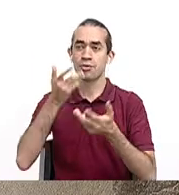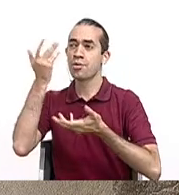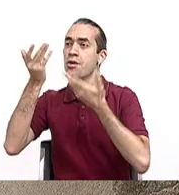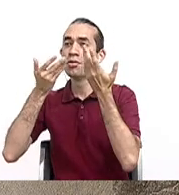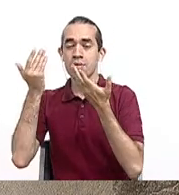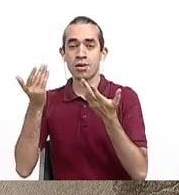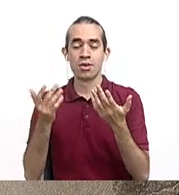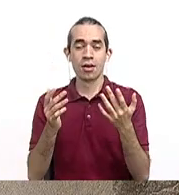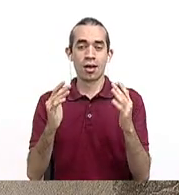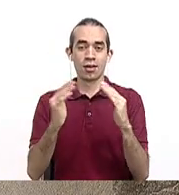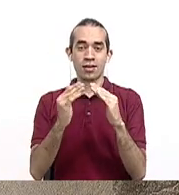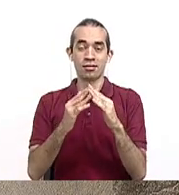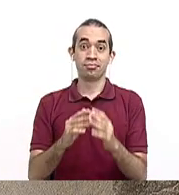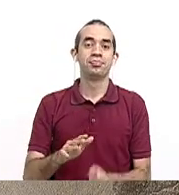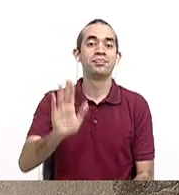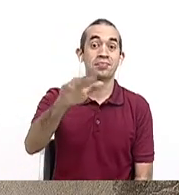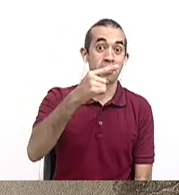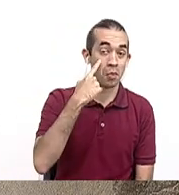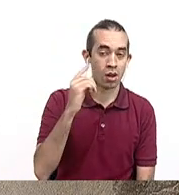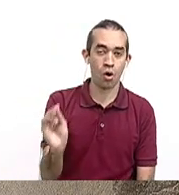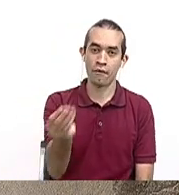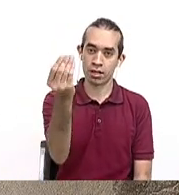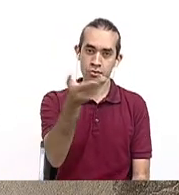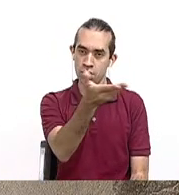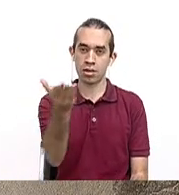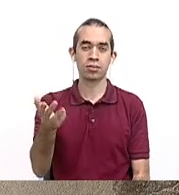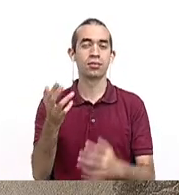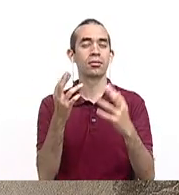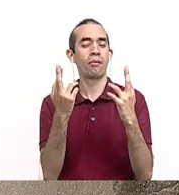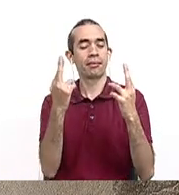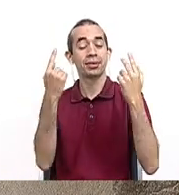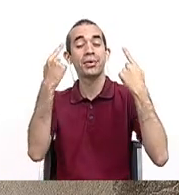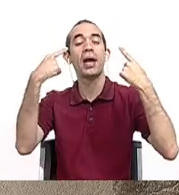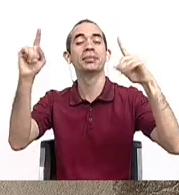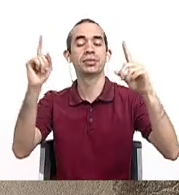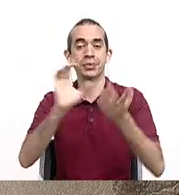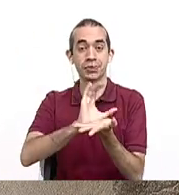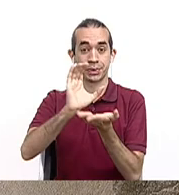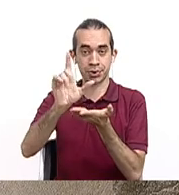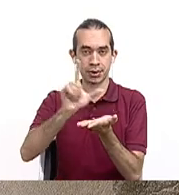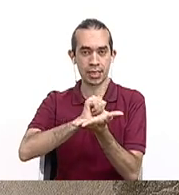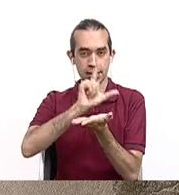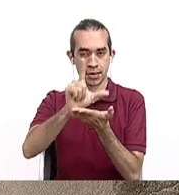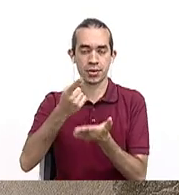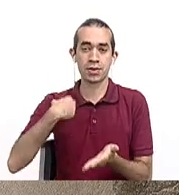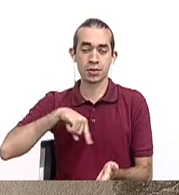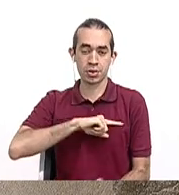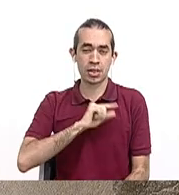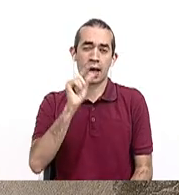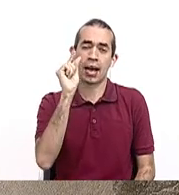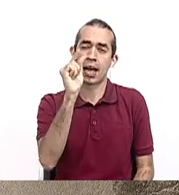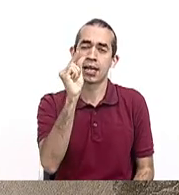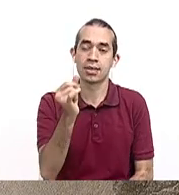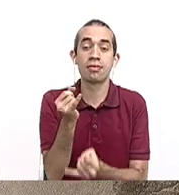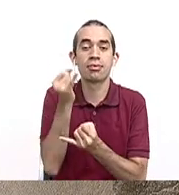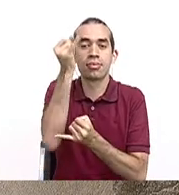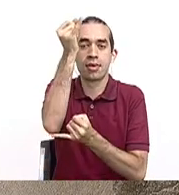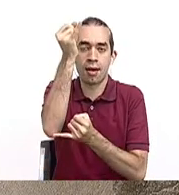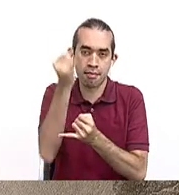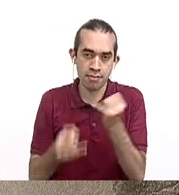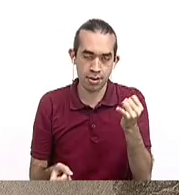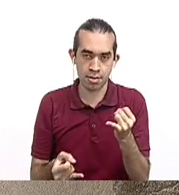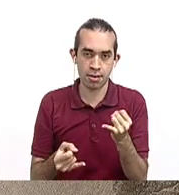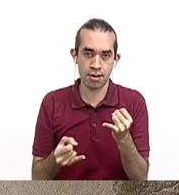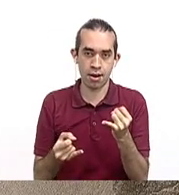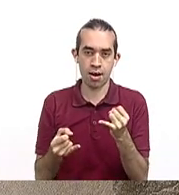para las muchachas y muchachos mucho éxito por supuesto en este curso estamos muy cerca de finalizarlo con